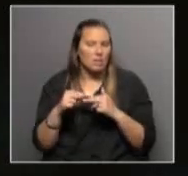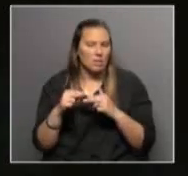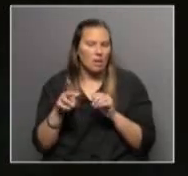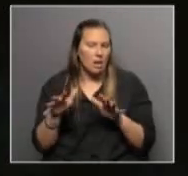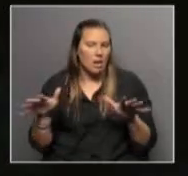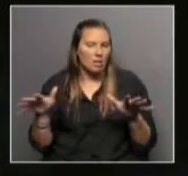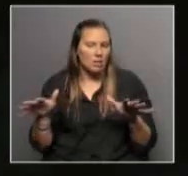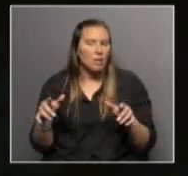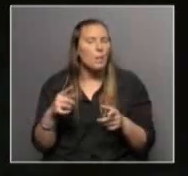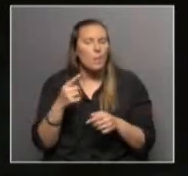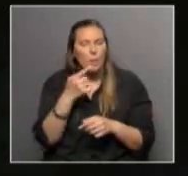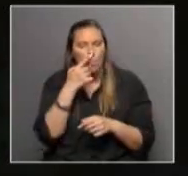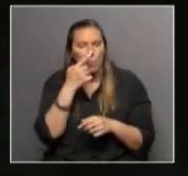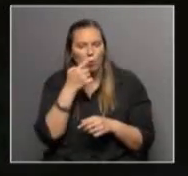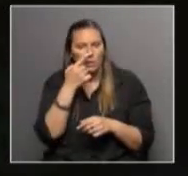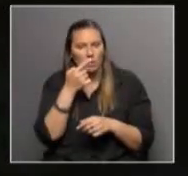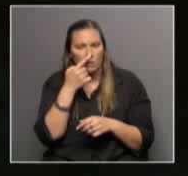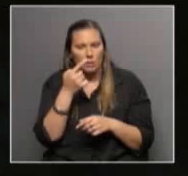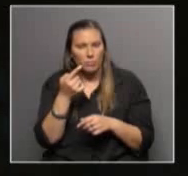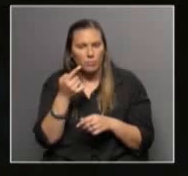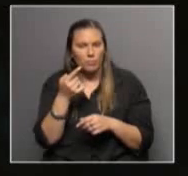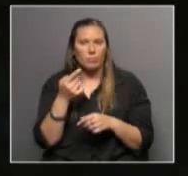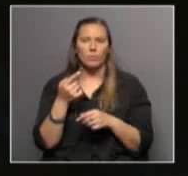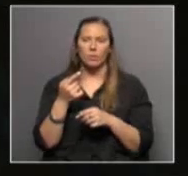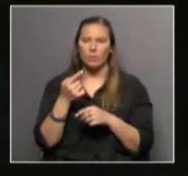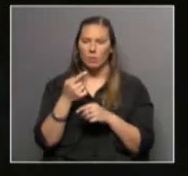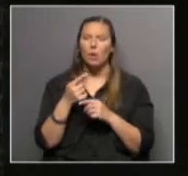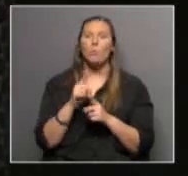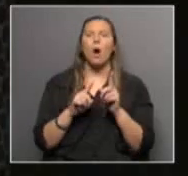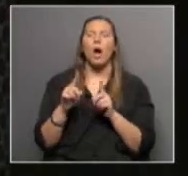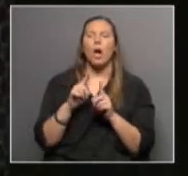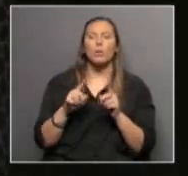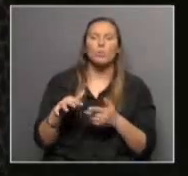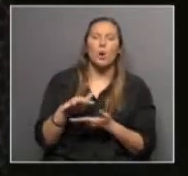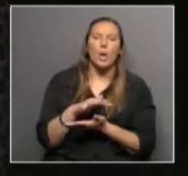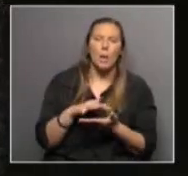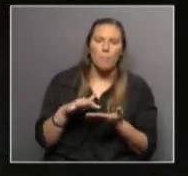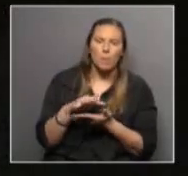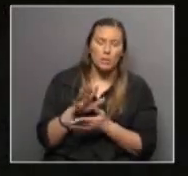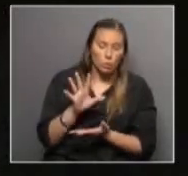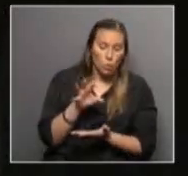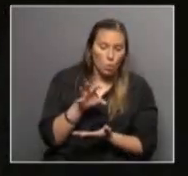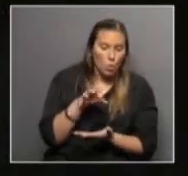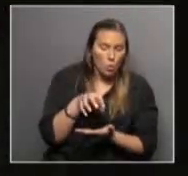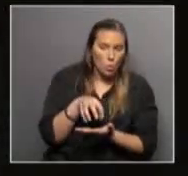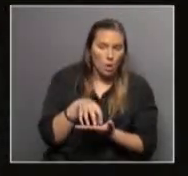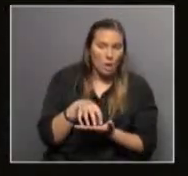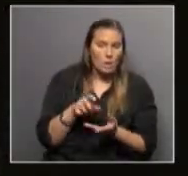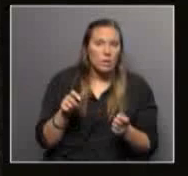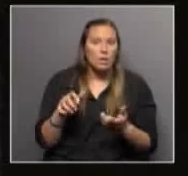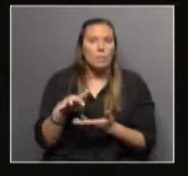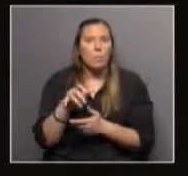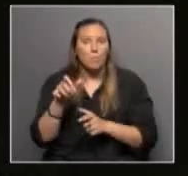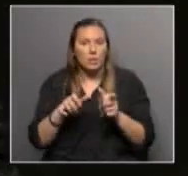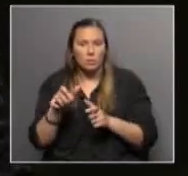entonces es interesante además como como determinados espacios específicos de un lugar se transforman en lugares